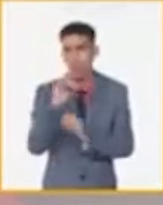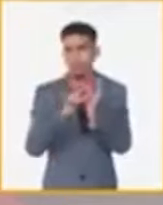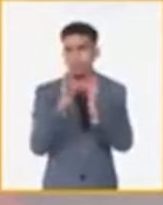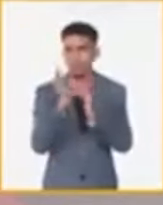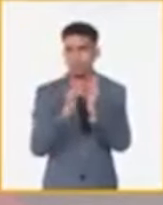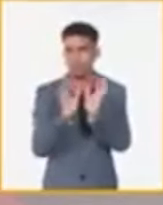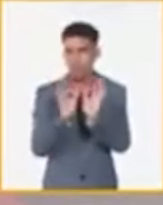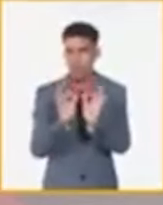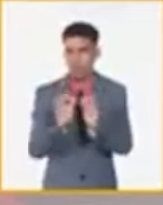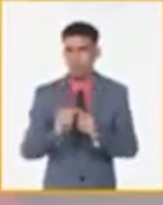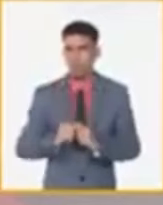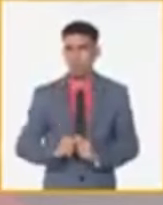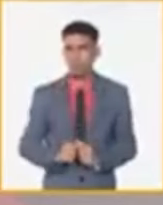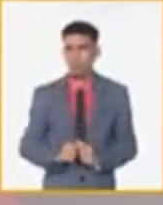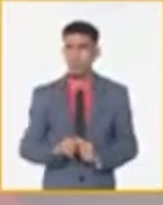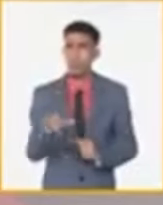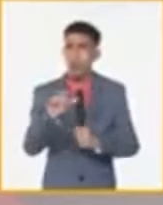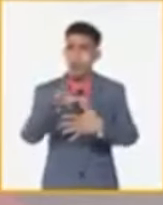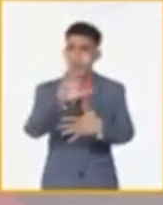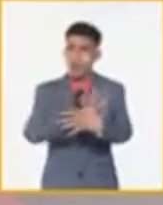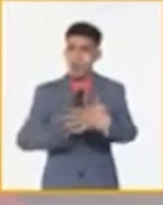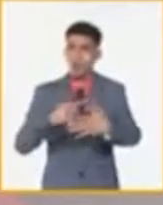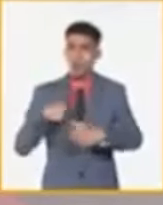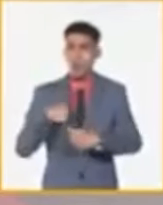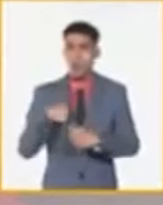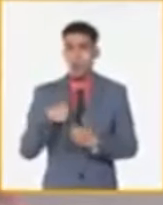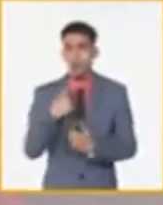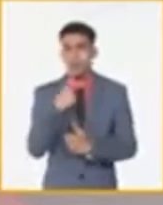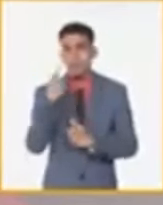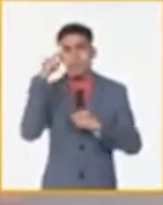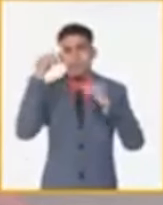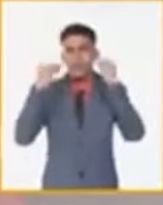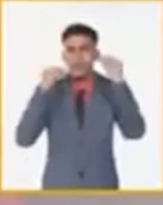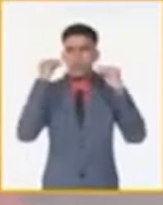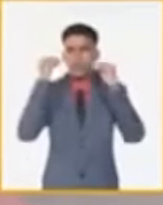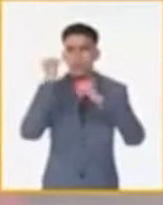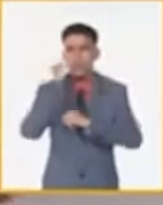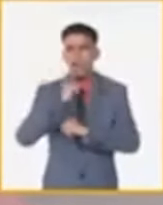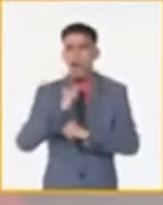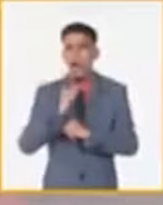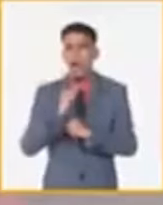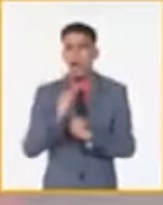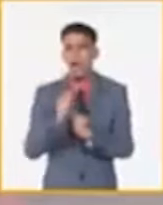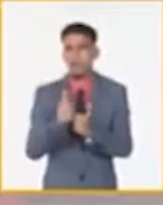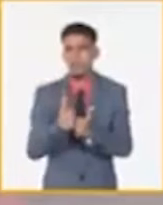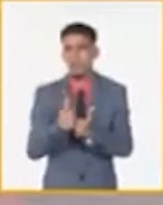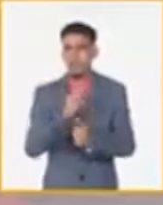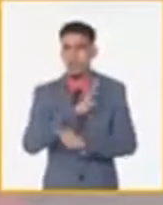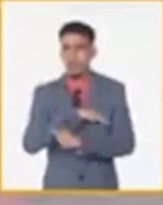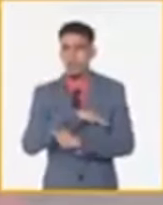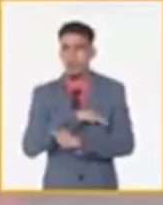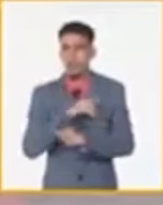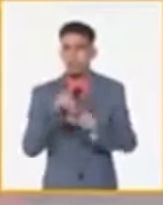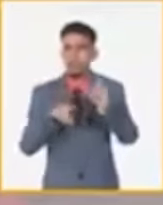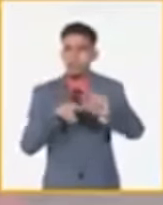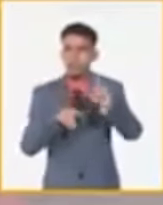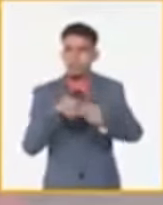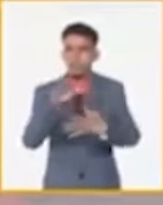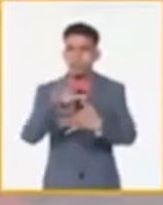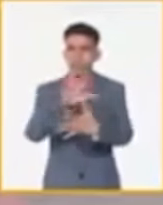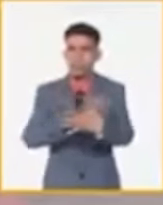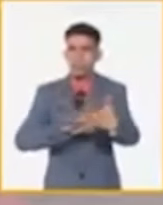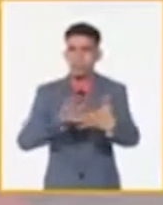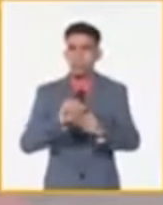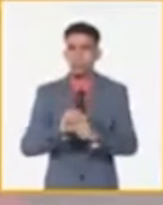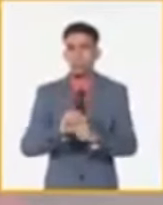E então você eu digo que o pensamento mais básico de um campesino latino-americano de